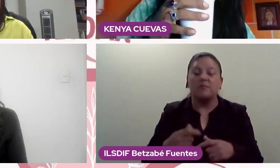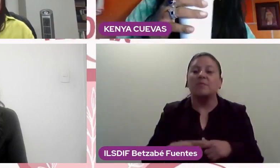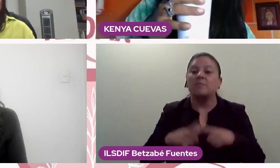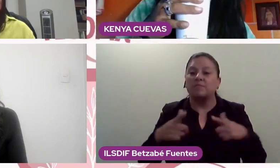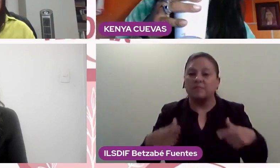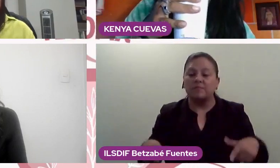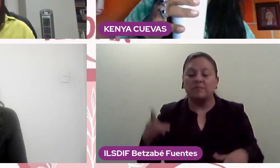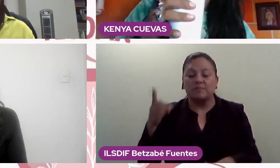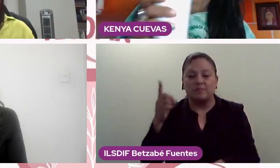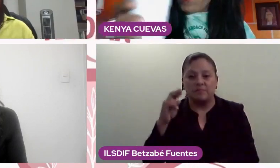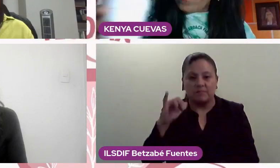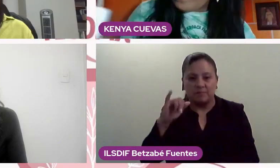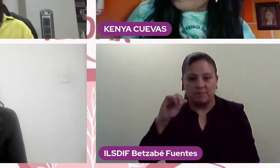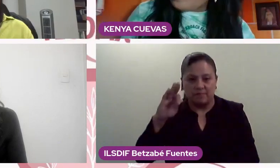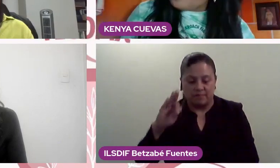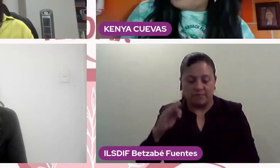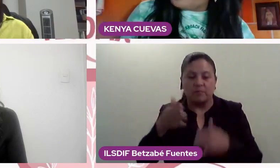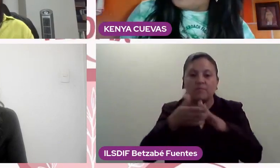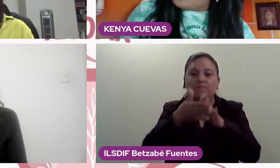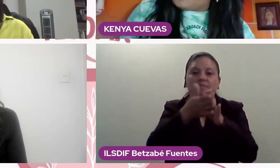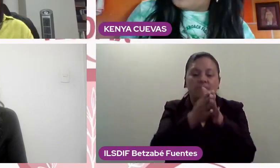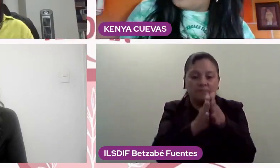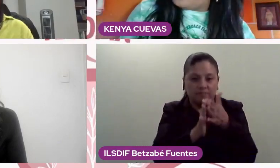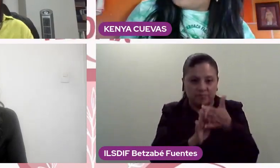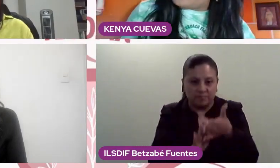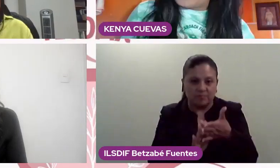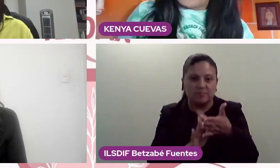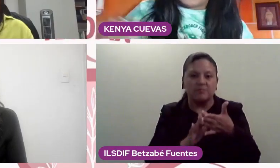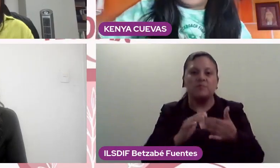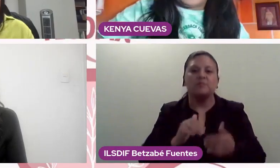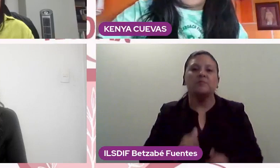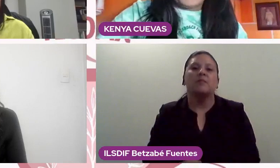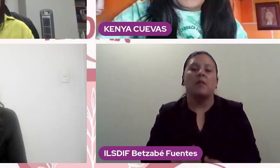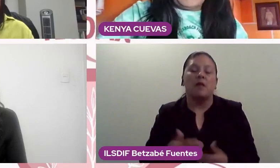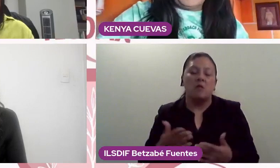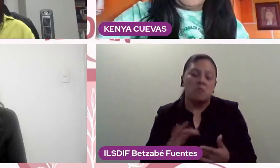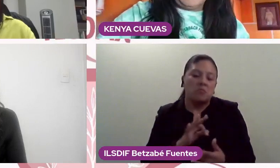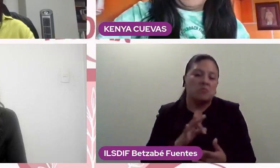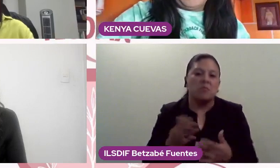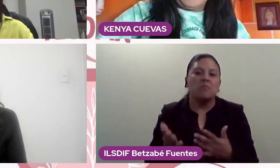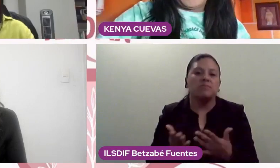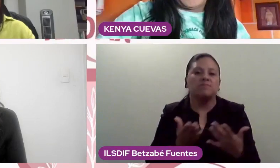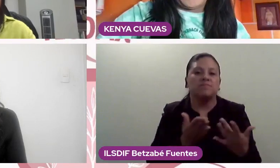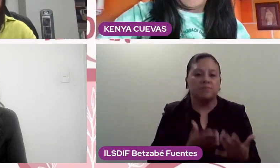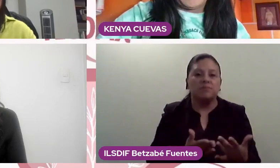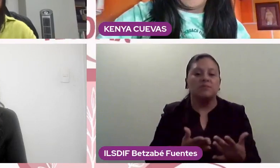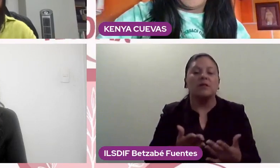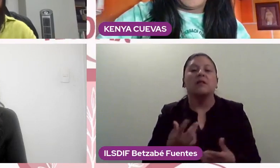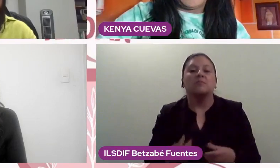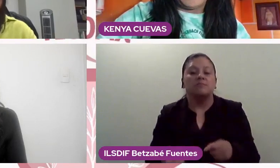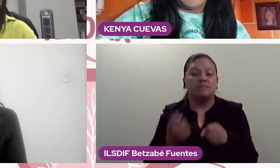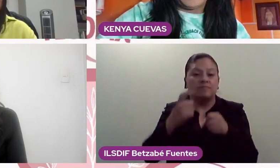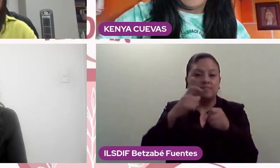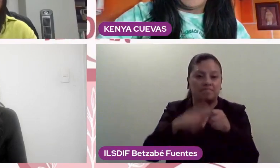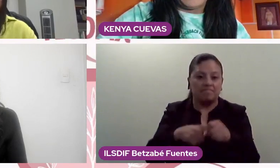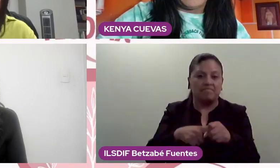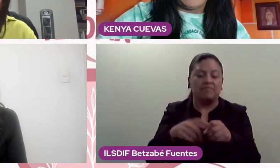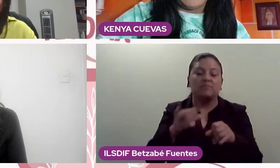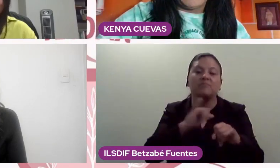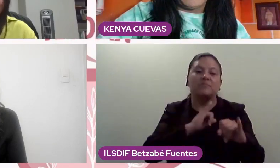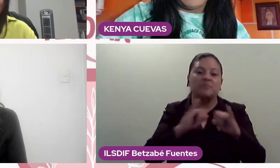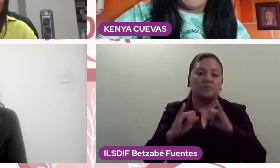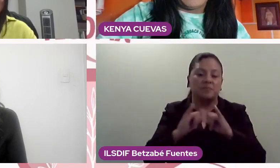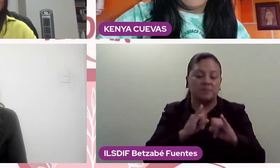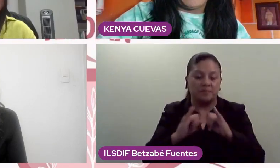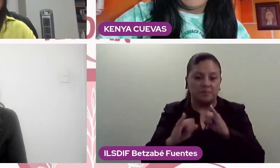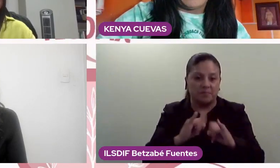que a través de la Academia de Lengua de Señas Mexicanas hace posible esta transmisión incluyente y para dicha interpretación